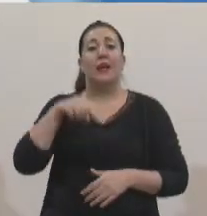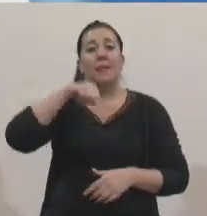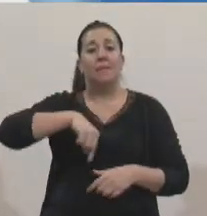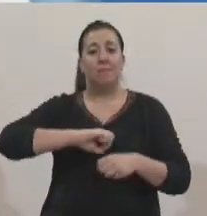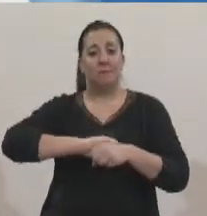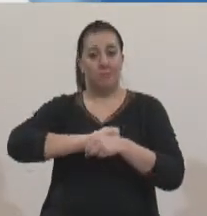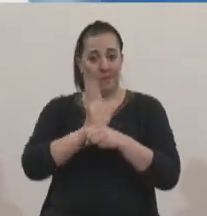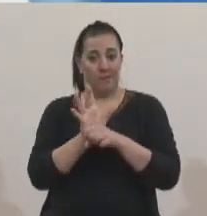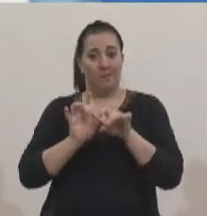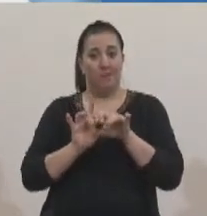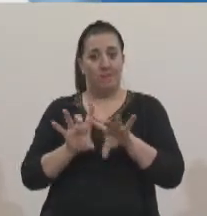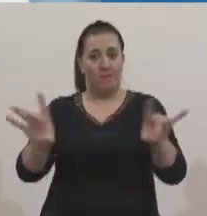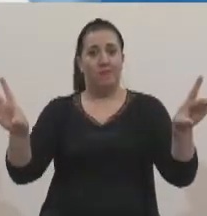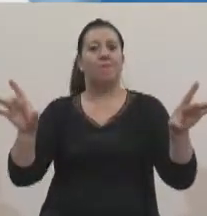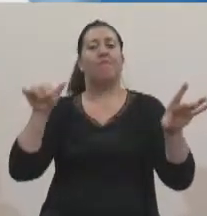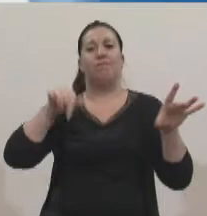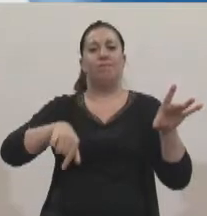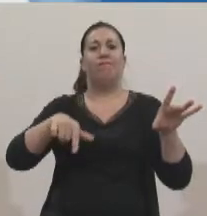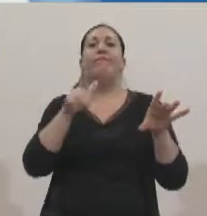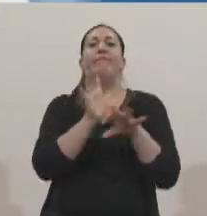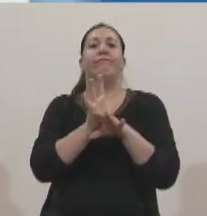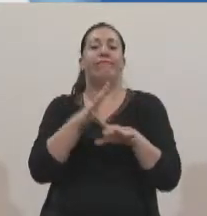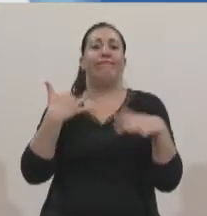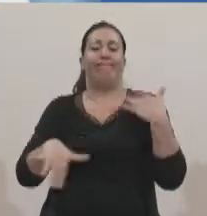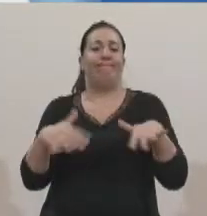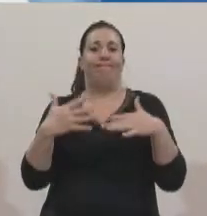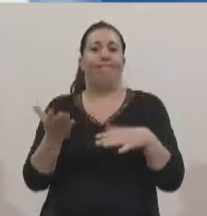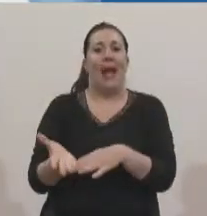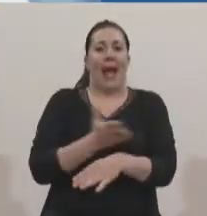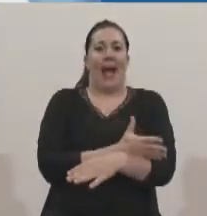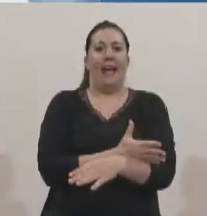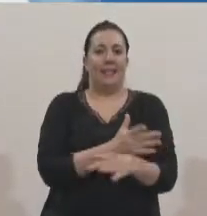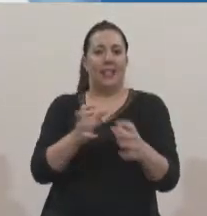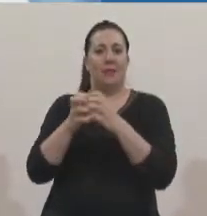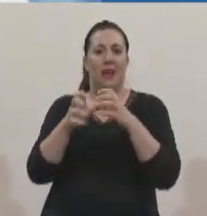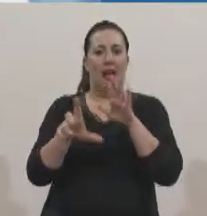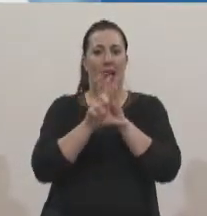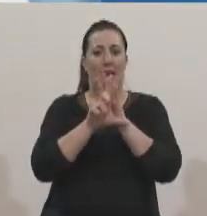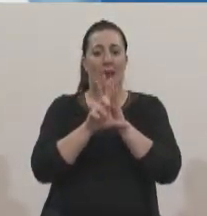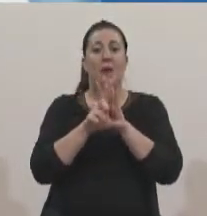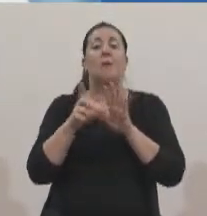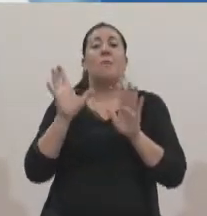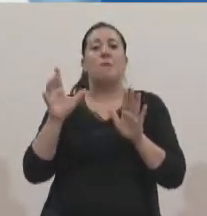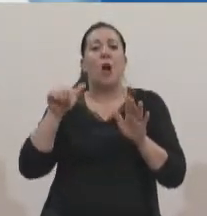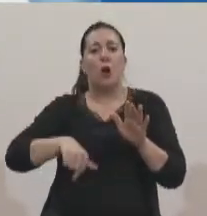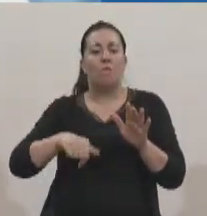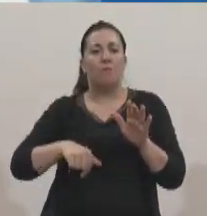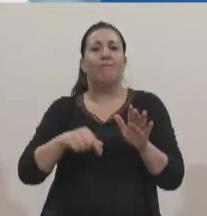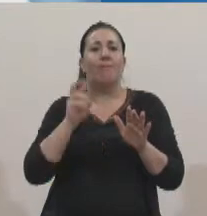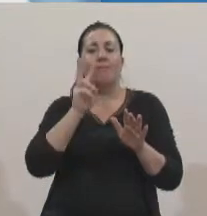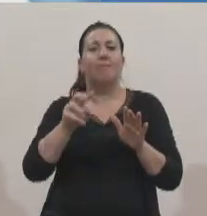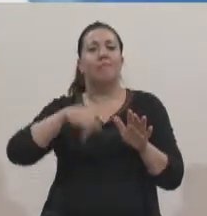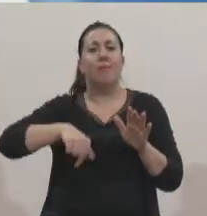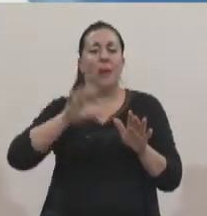pandemia aceleró la adopción de esta ley, pero la contingencia hizo visible que en nuestro derecho